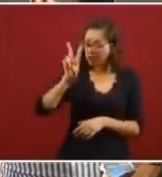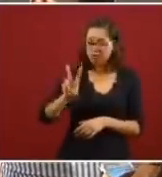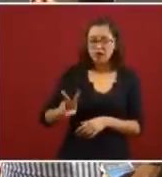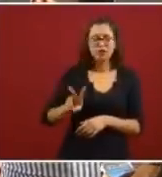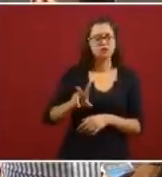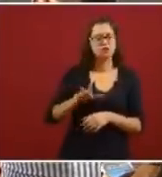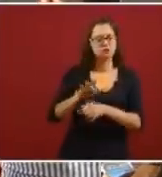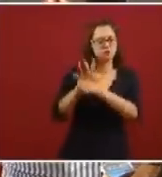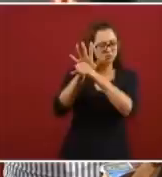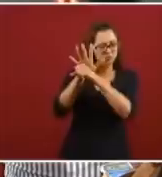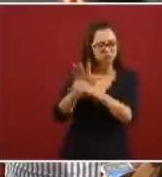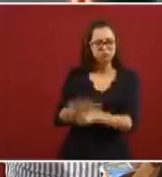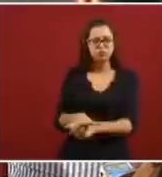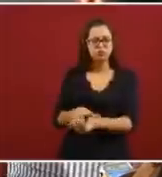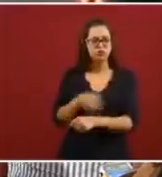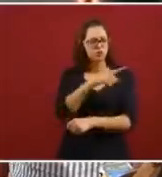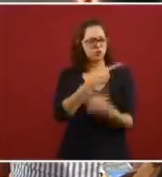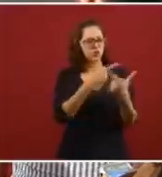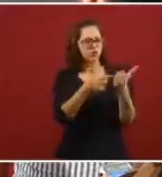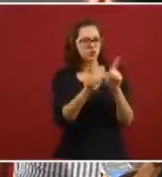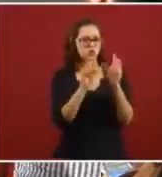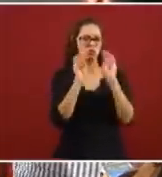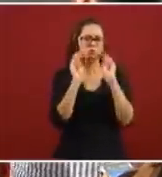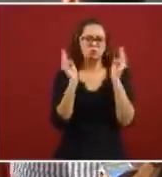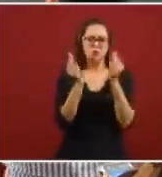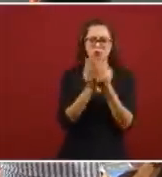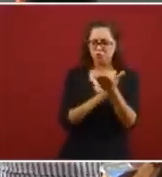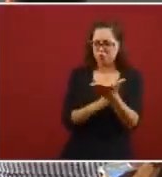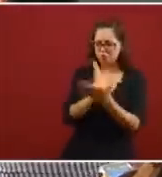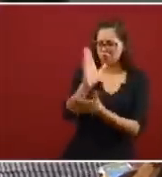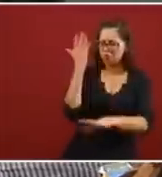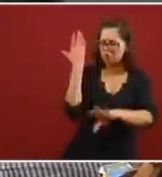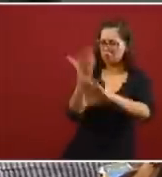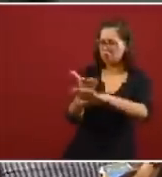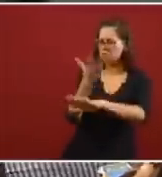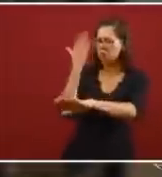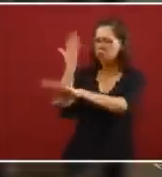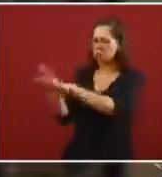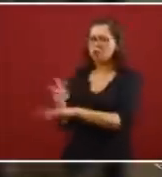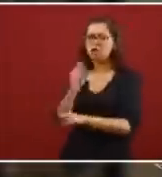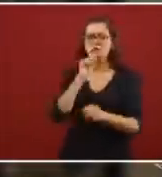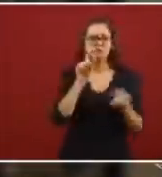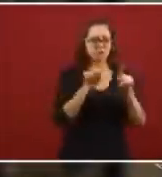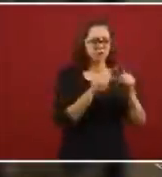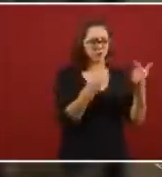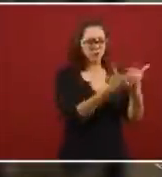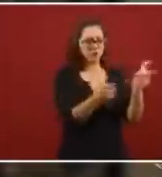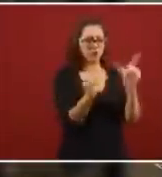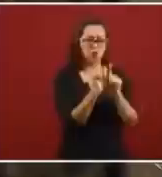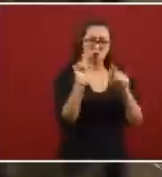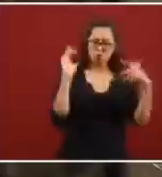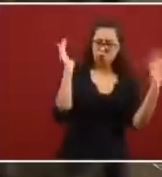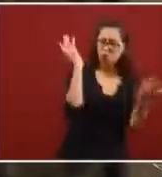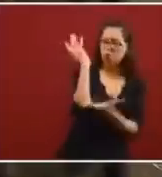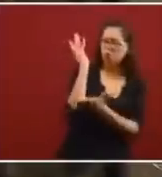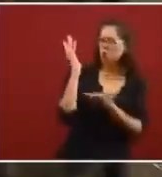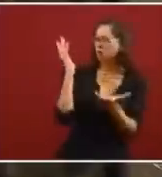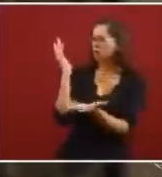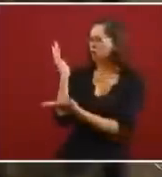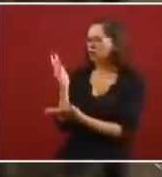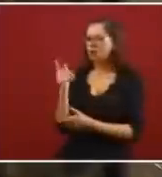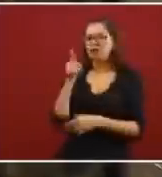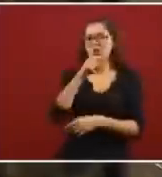datos interesantes, como el primero, el que estábamos escuchando, que sí, que hay autoridades en las comunidades oaxaqueñas que no cobran por